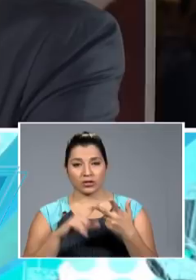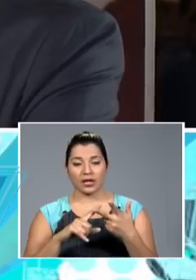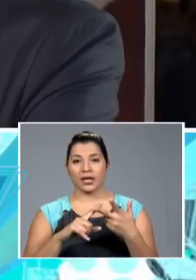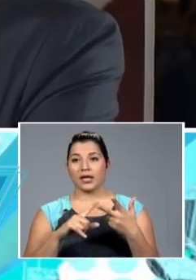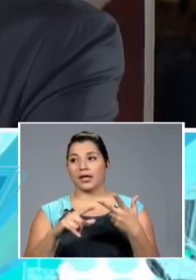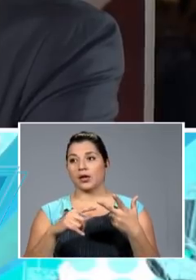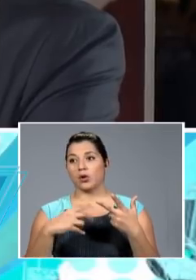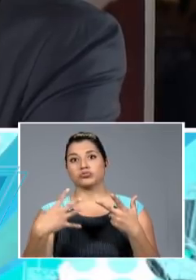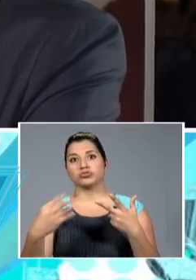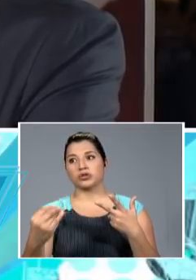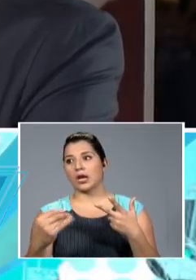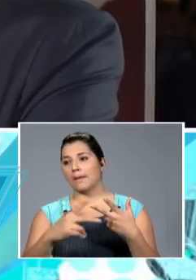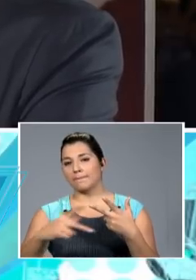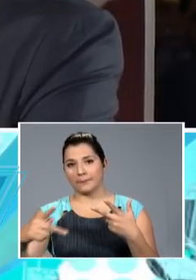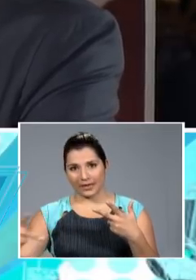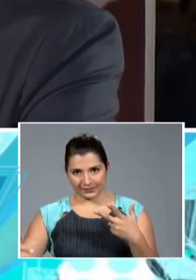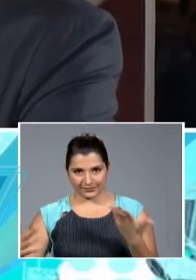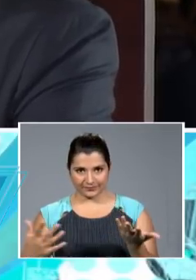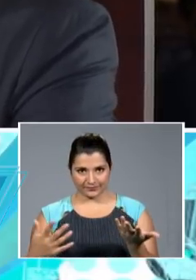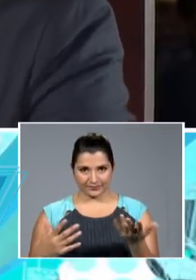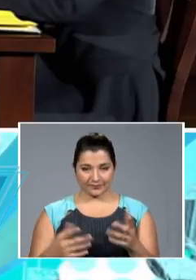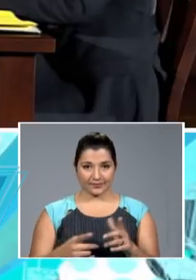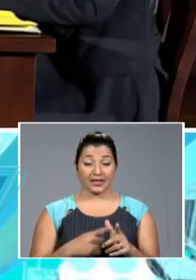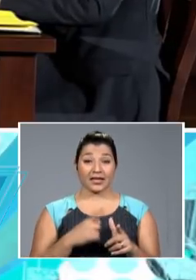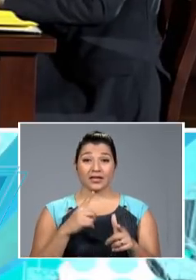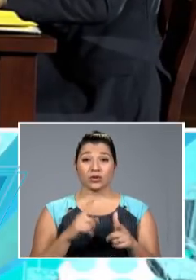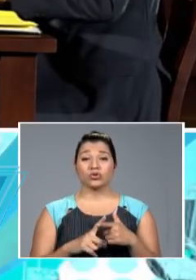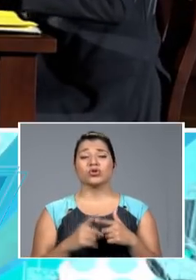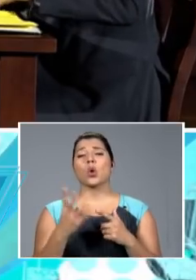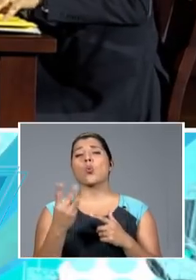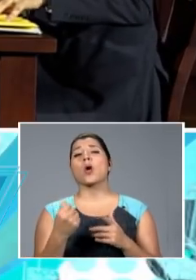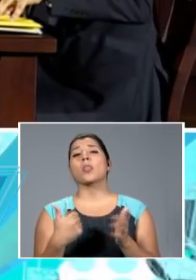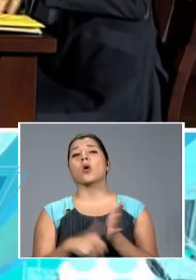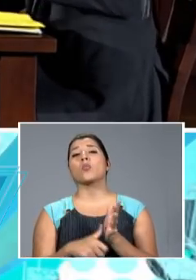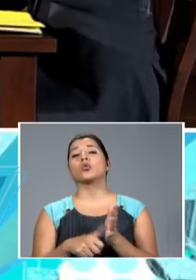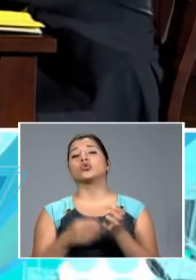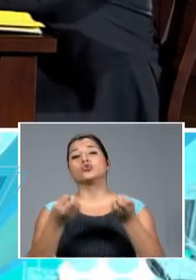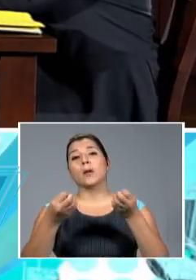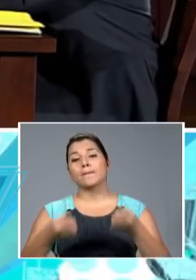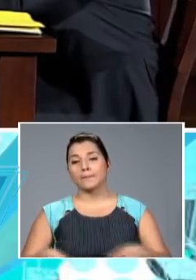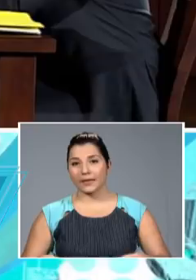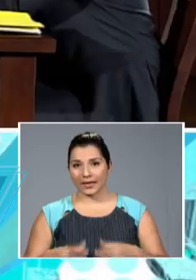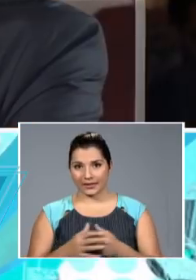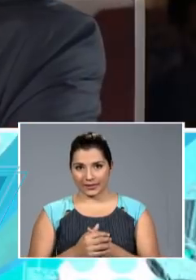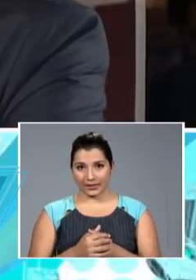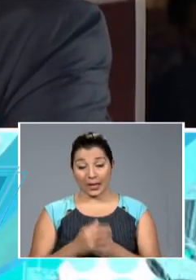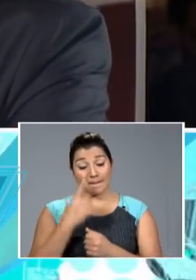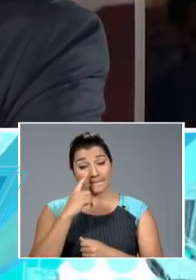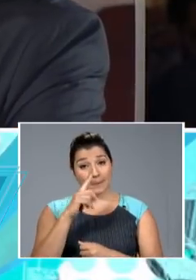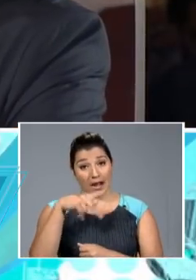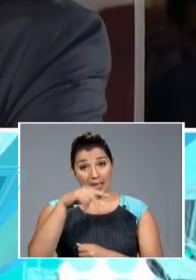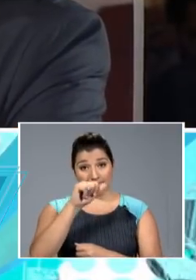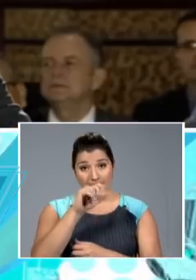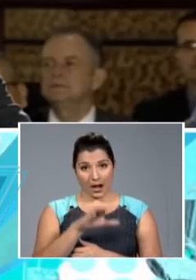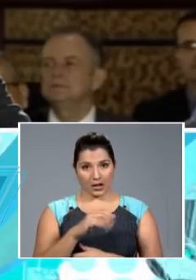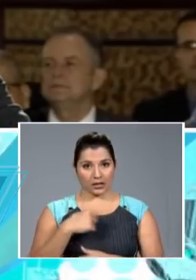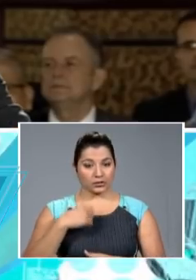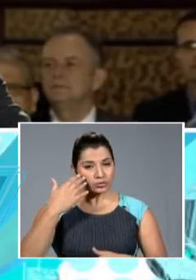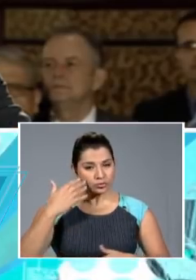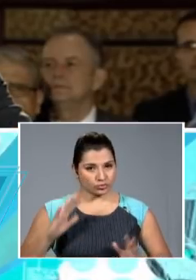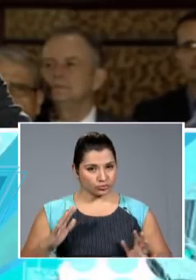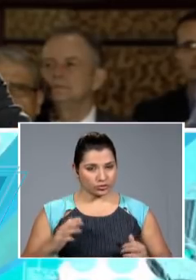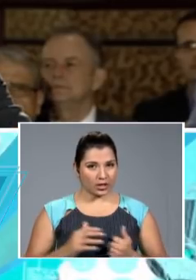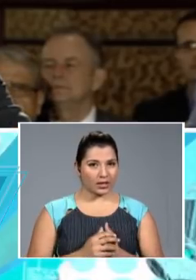sido planeado mucho tiempo atrás. ¿Cuántos votos se pierden en el camino para el PAC? No sé, pero